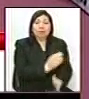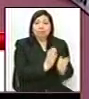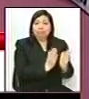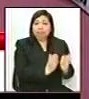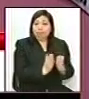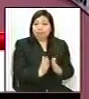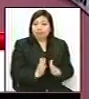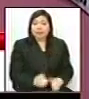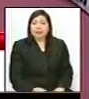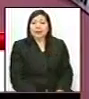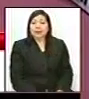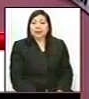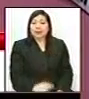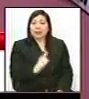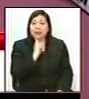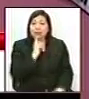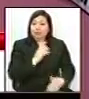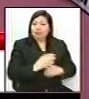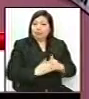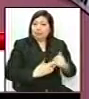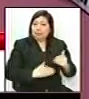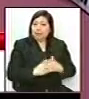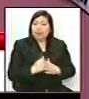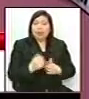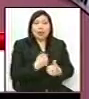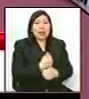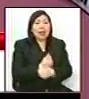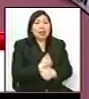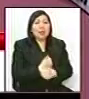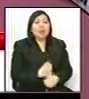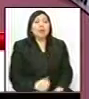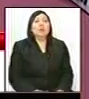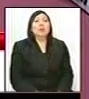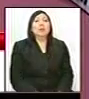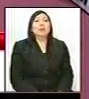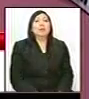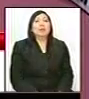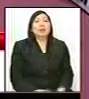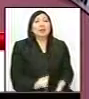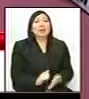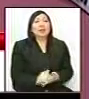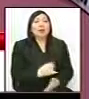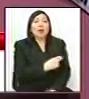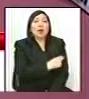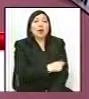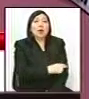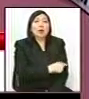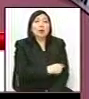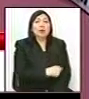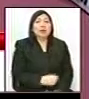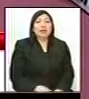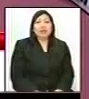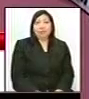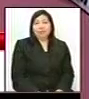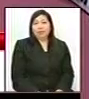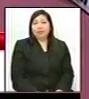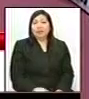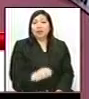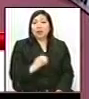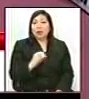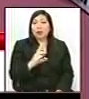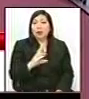presidente, que estamos construyendo en Ayacucho, que son el hospital de